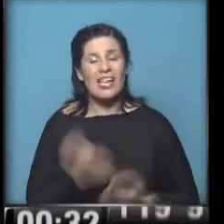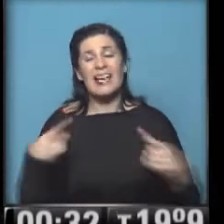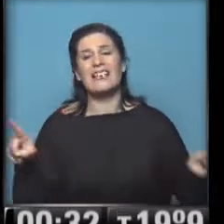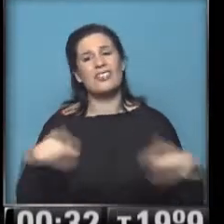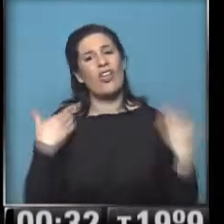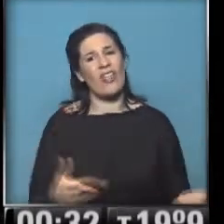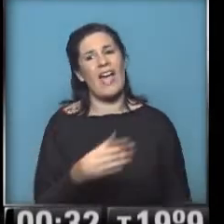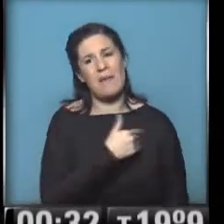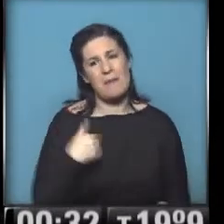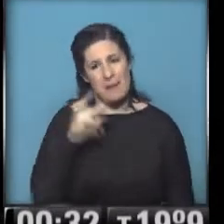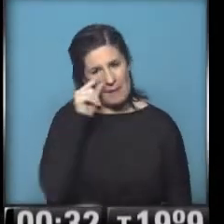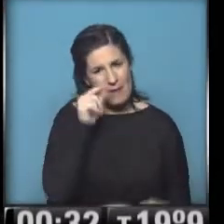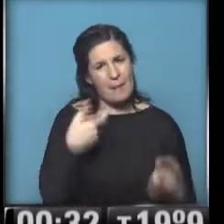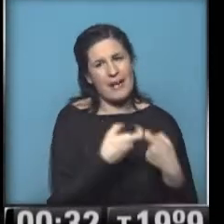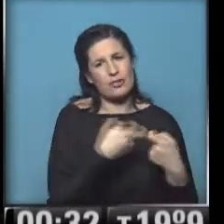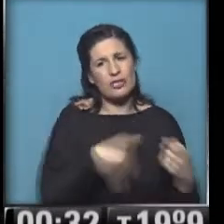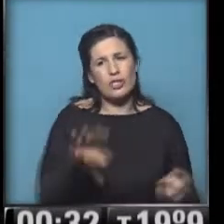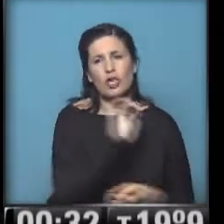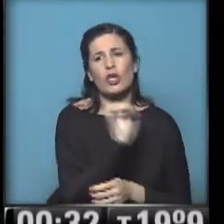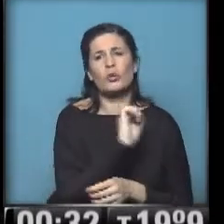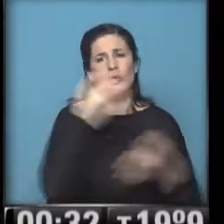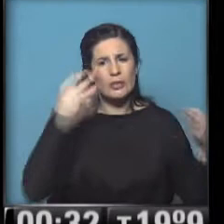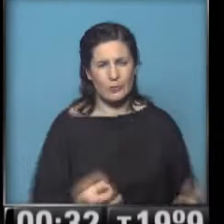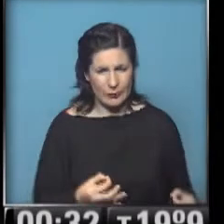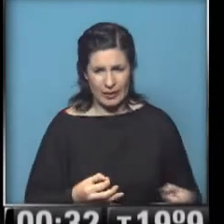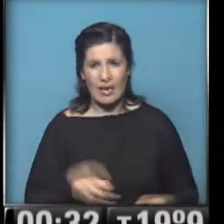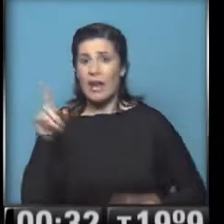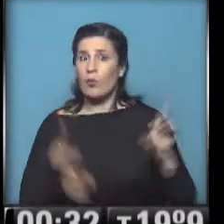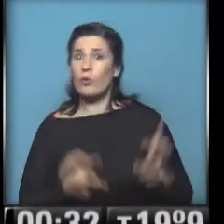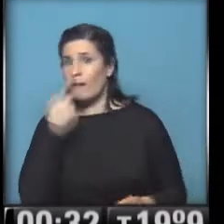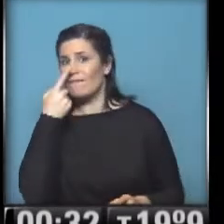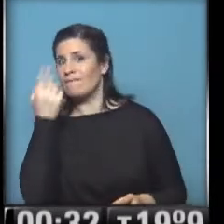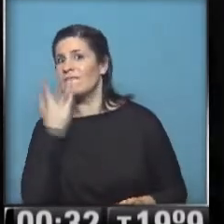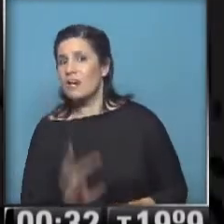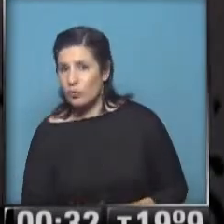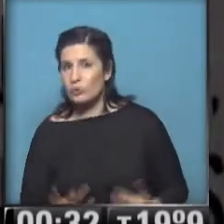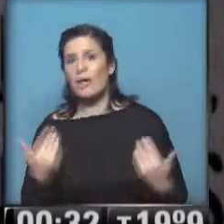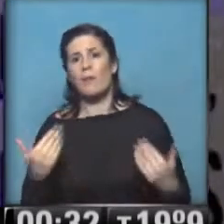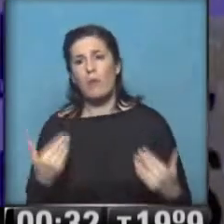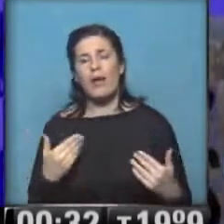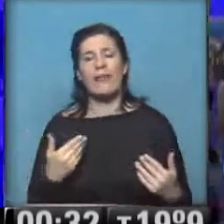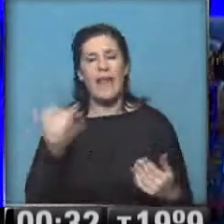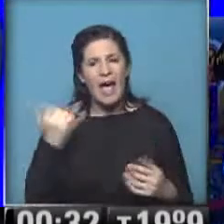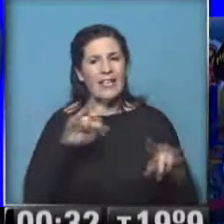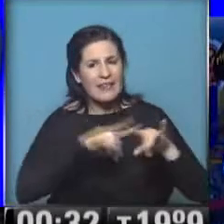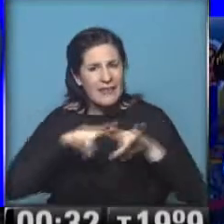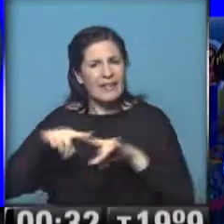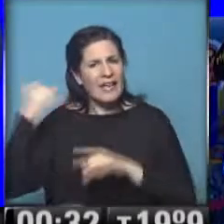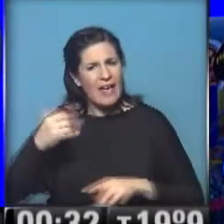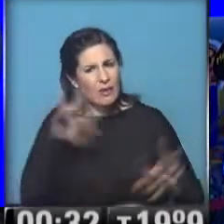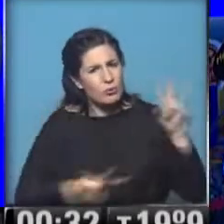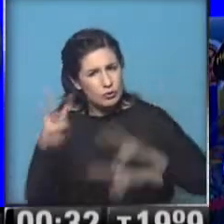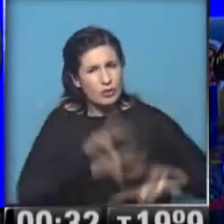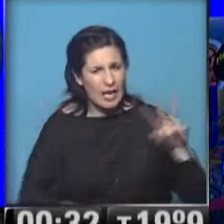esta agrupación llamada Conduciendo a Conciencia. Quienes les interese pueden contactarse, buscarlo en Conduciendo a Conciencia y ahí van a